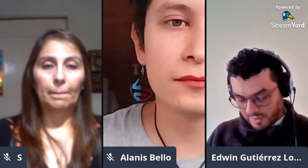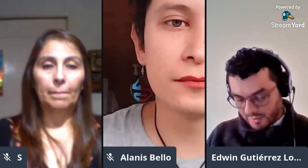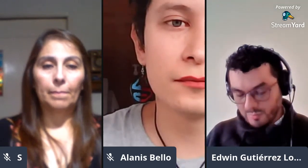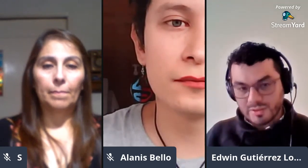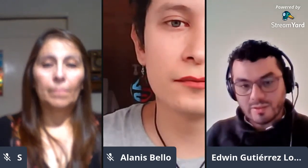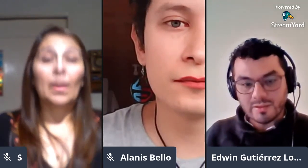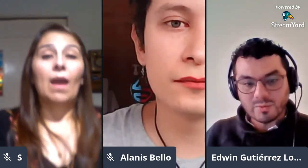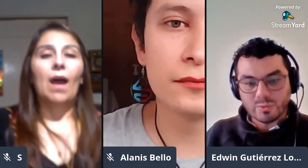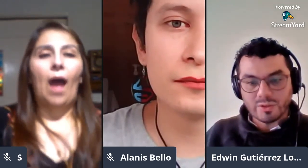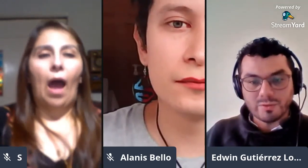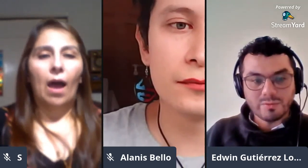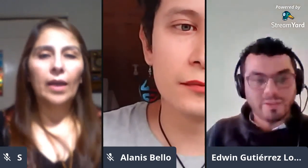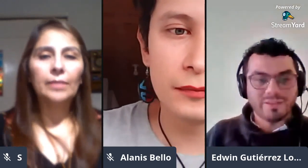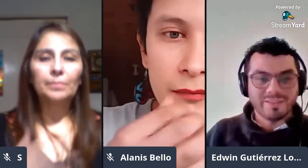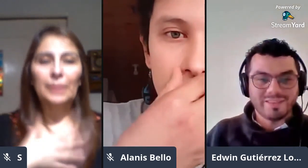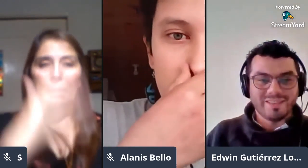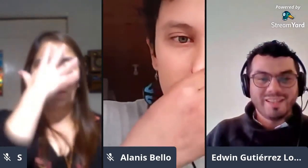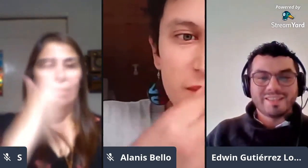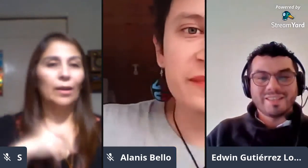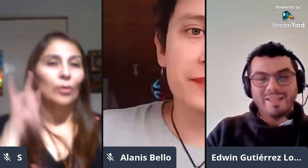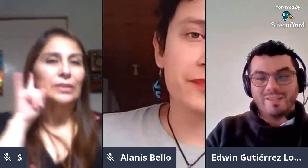Ay, qué pena, no me estaban escuchando.